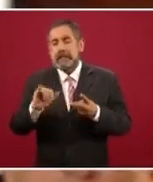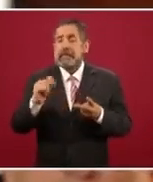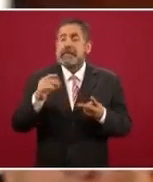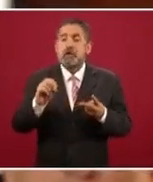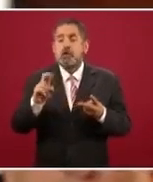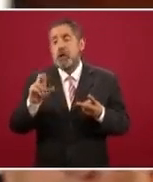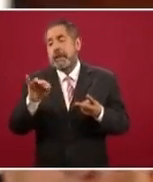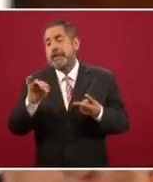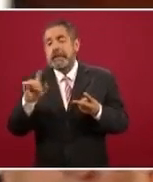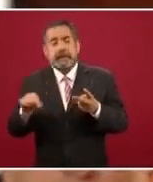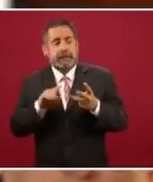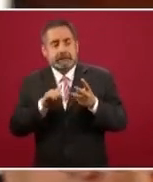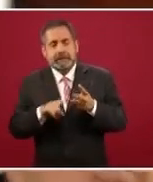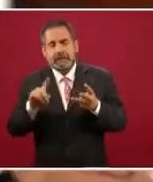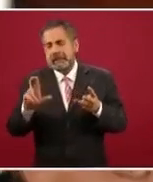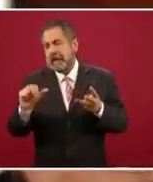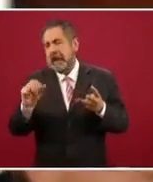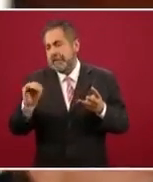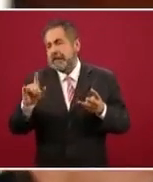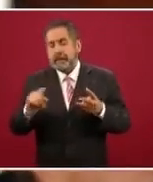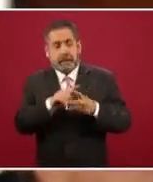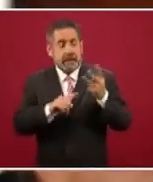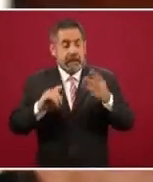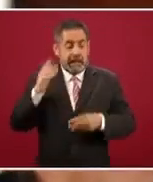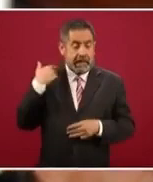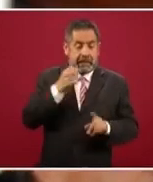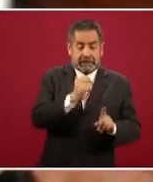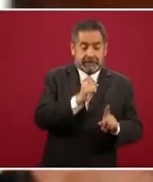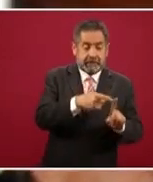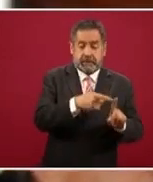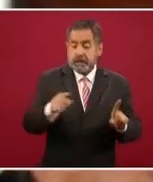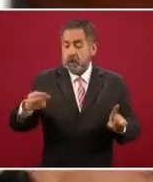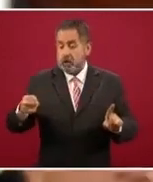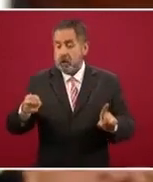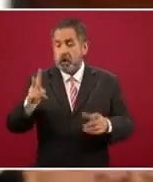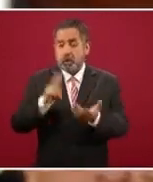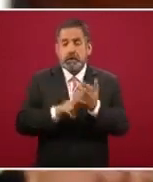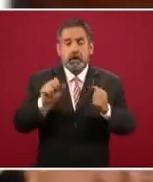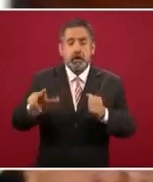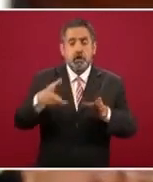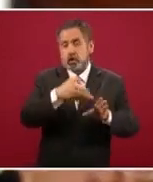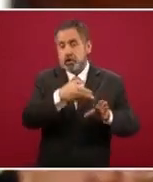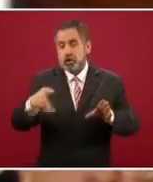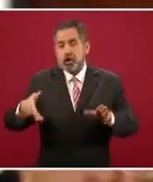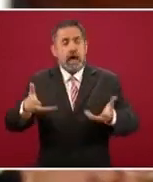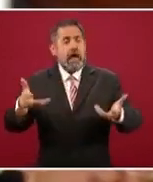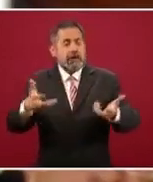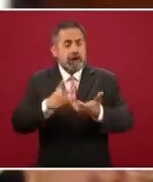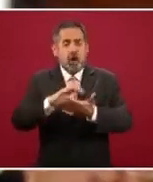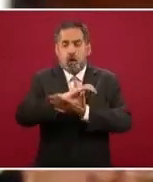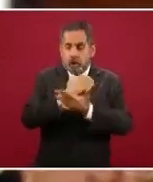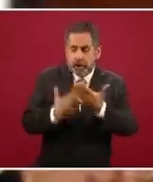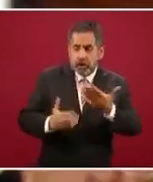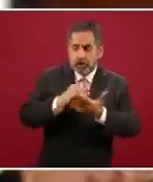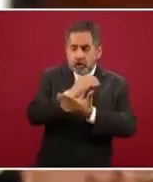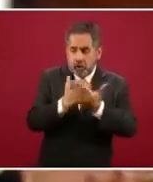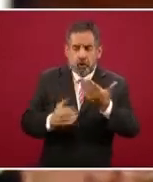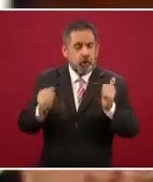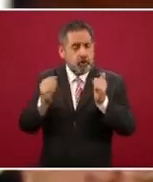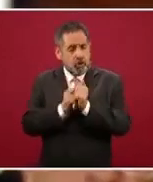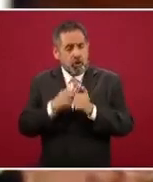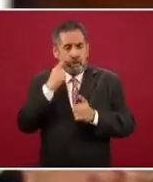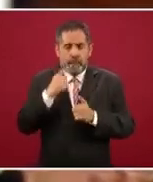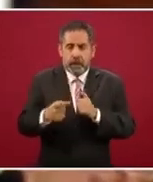Ramírez, en el pasado mes de septiembre a noviembre del 2018, hicieron contratos por el medio de